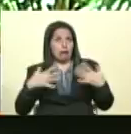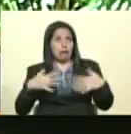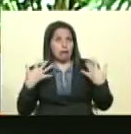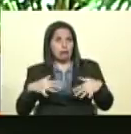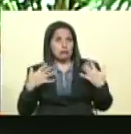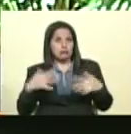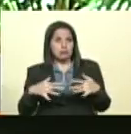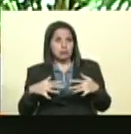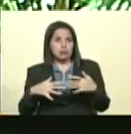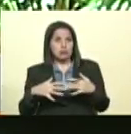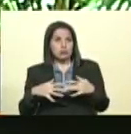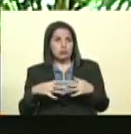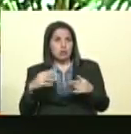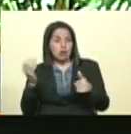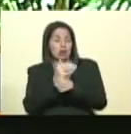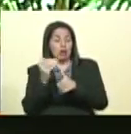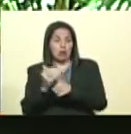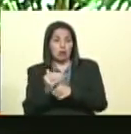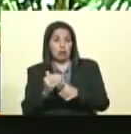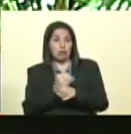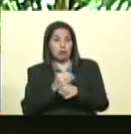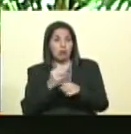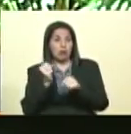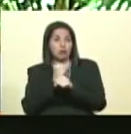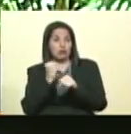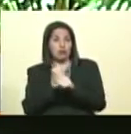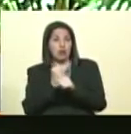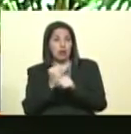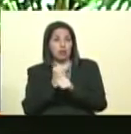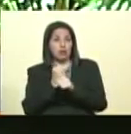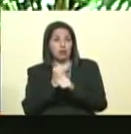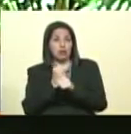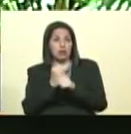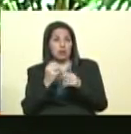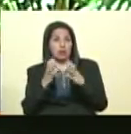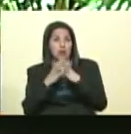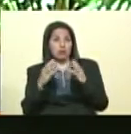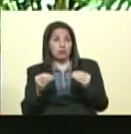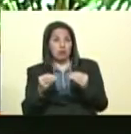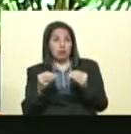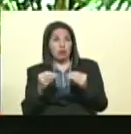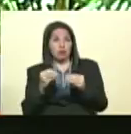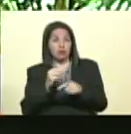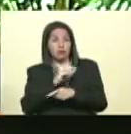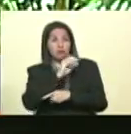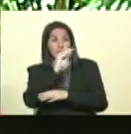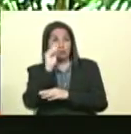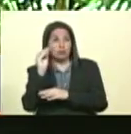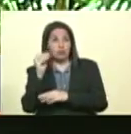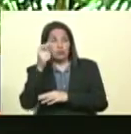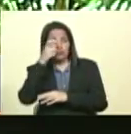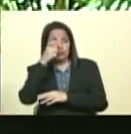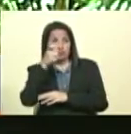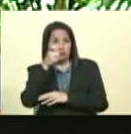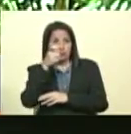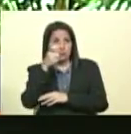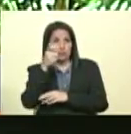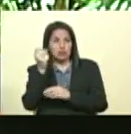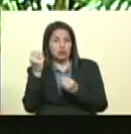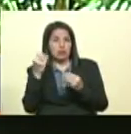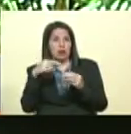Revolución Bolivariana consigan en los trabajadores y en las trabajadoras, en estos trabajadores consigan custodios, vigilantes,